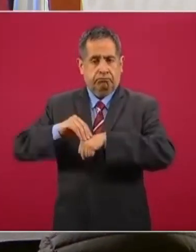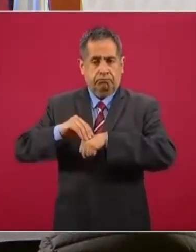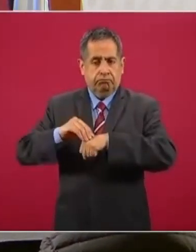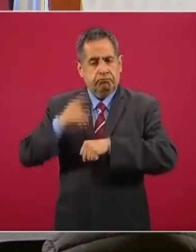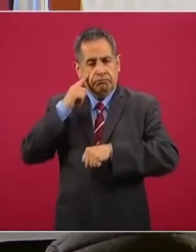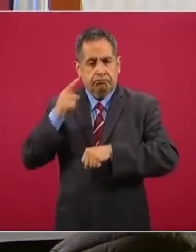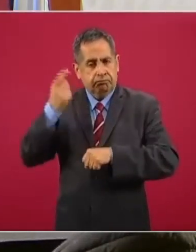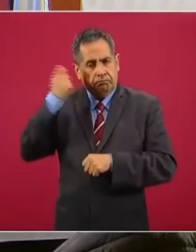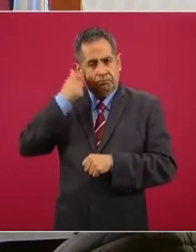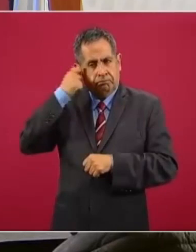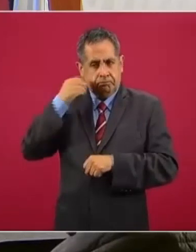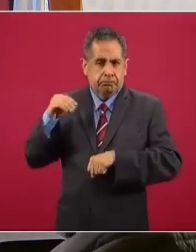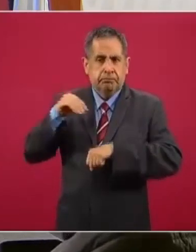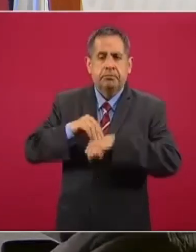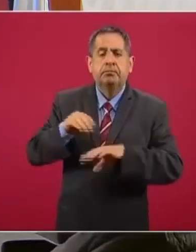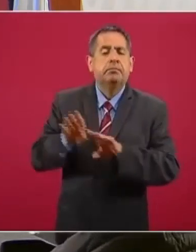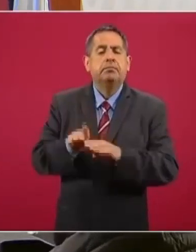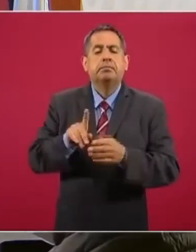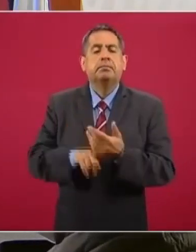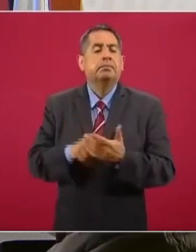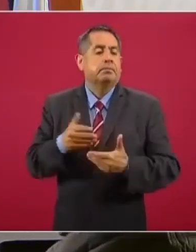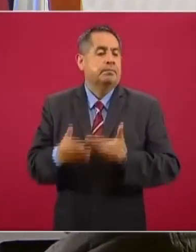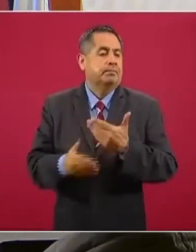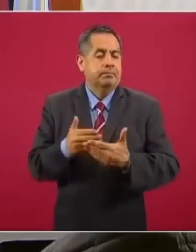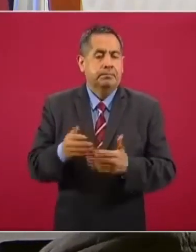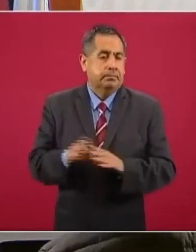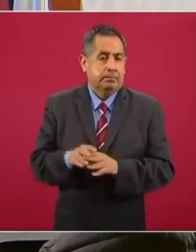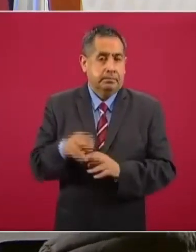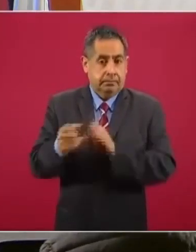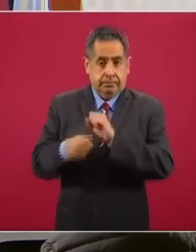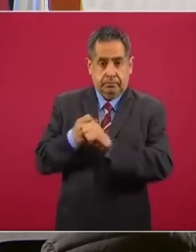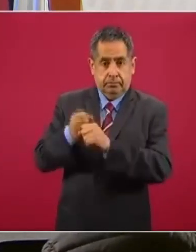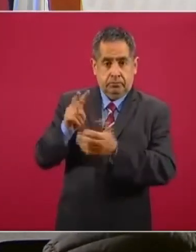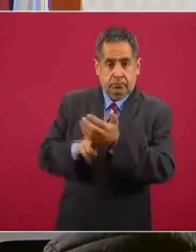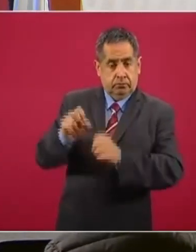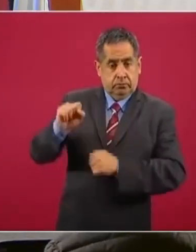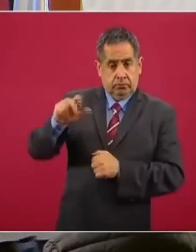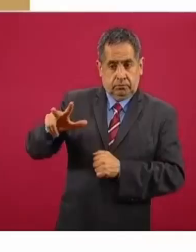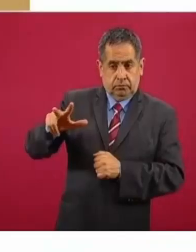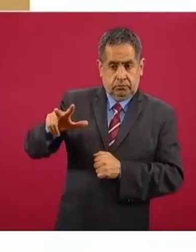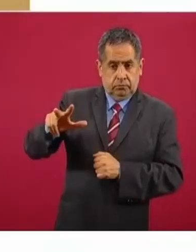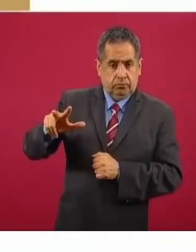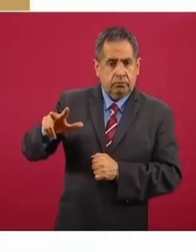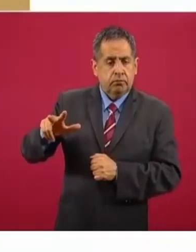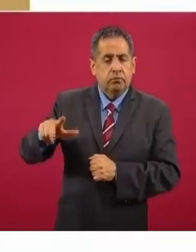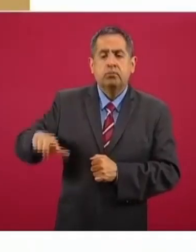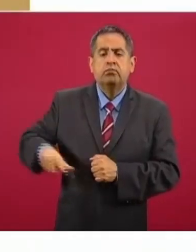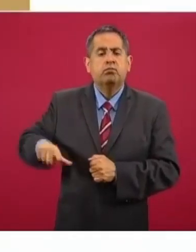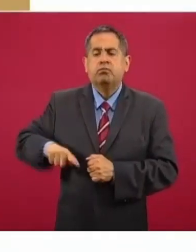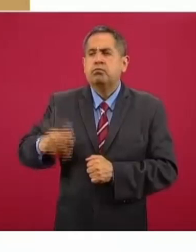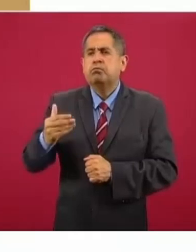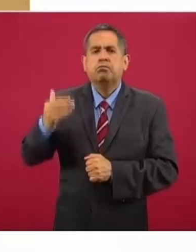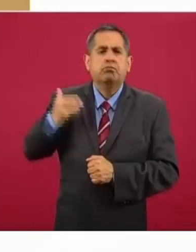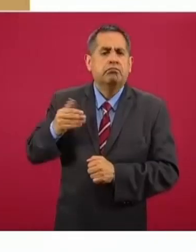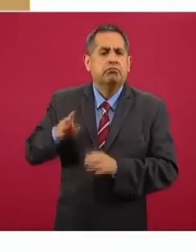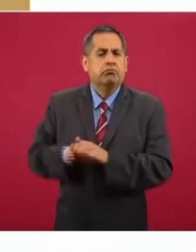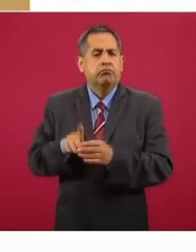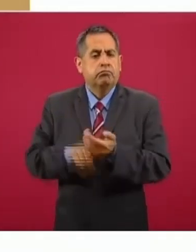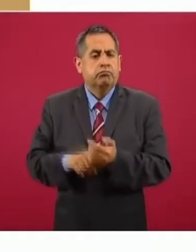la pensión, cómo ha venido evolucionando. En 2018, en el gobierno anterior, se